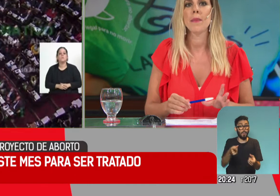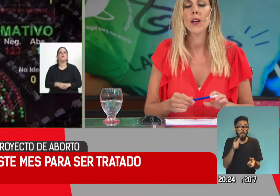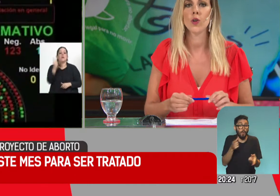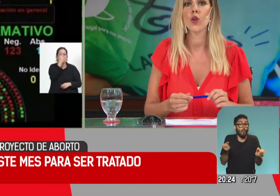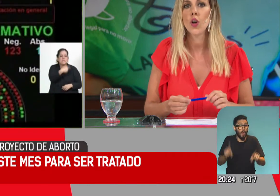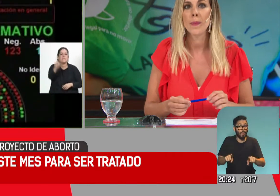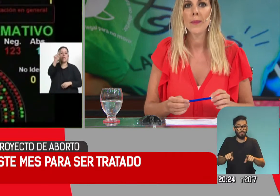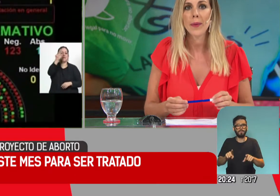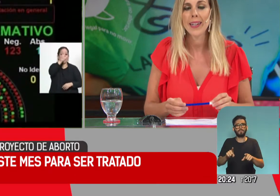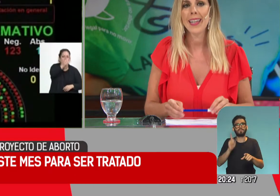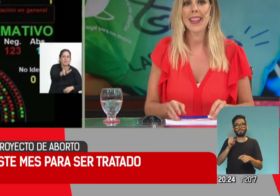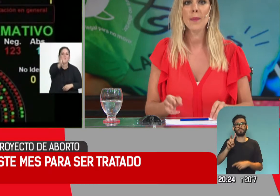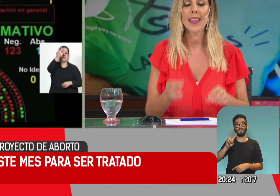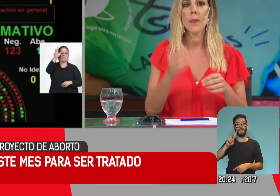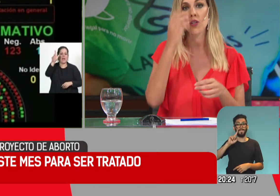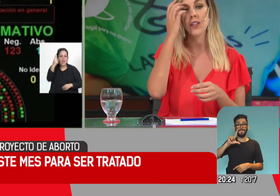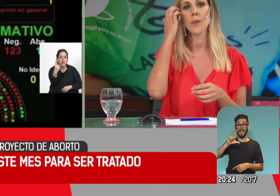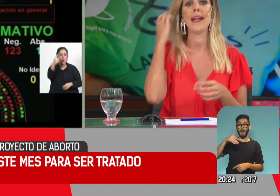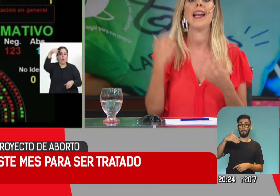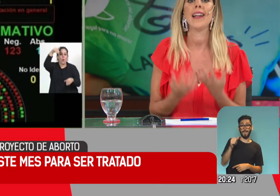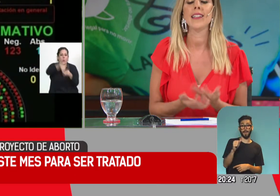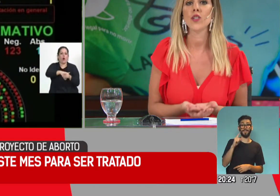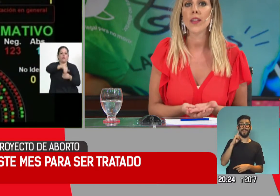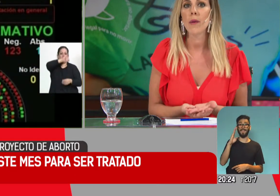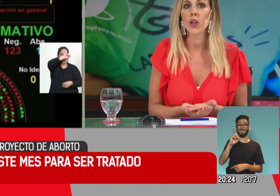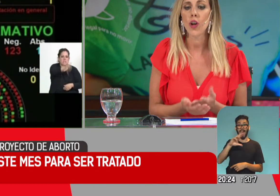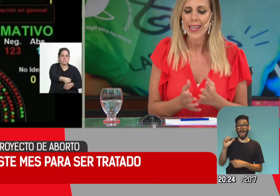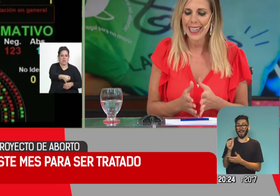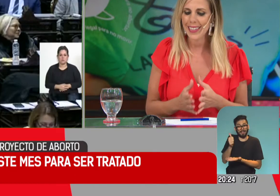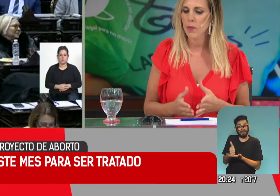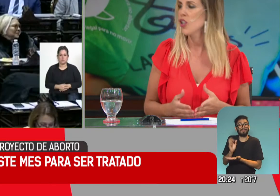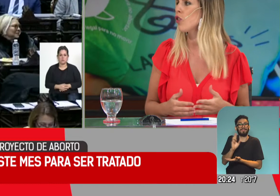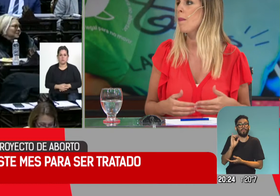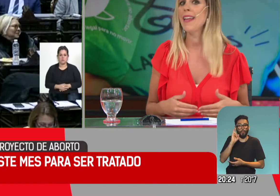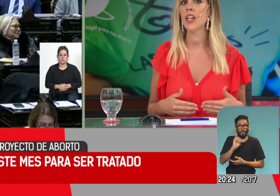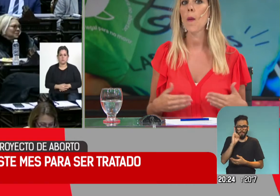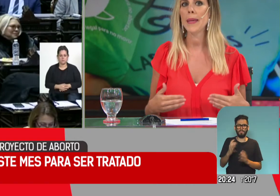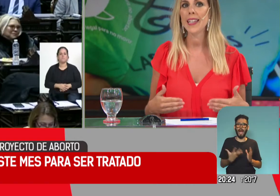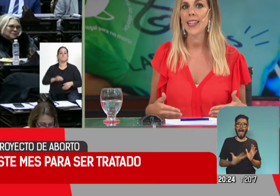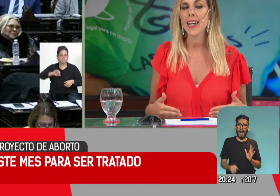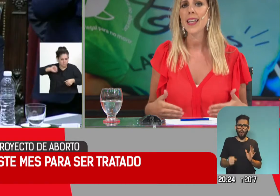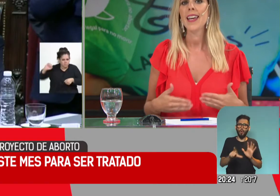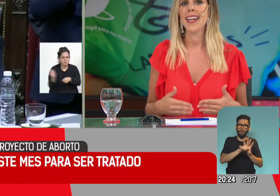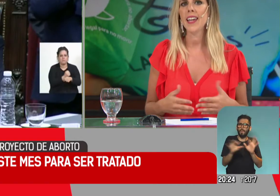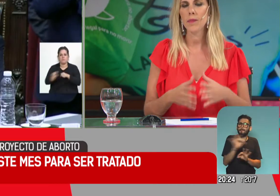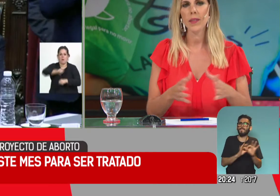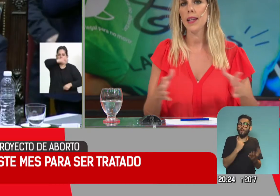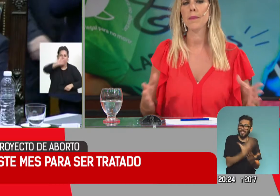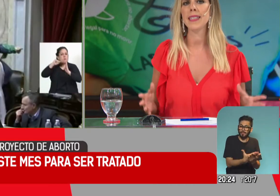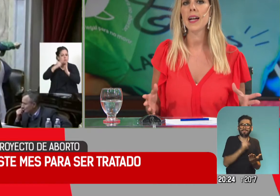supuesto, también contó Vilma Ibarra que además del proyecto para la legalización del aborto, entra el proyecto del plan de los 1000 días,